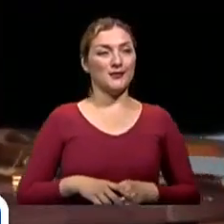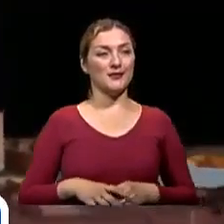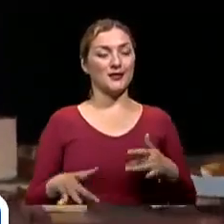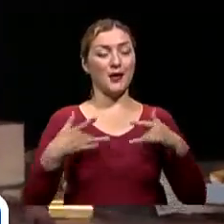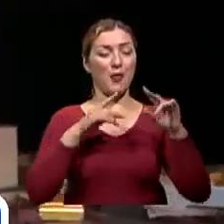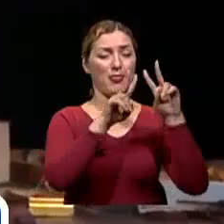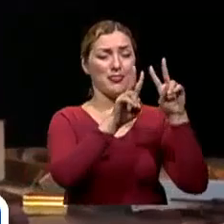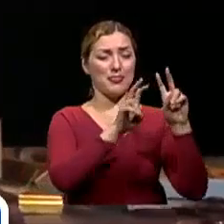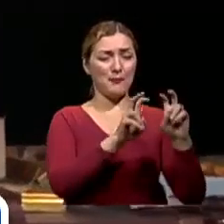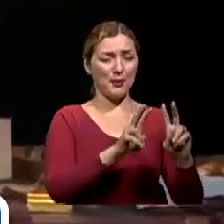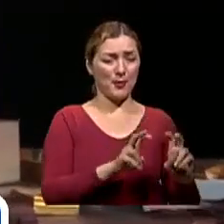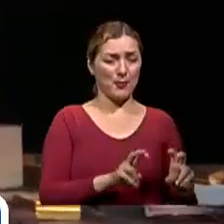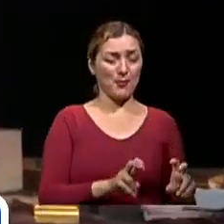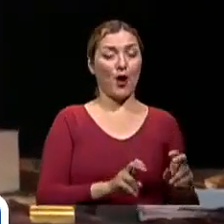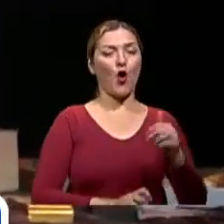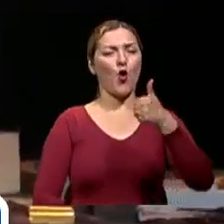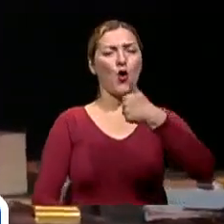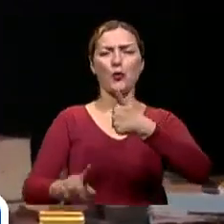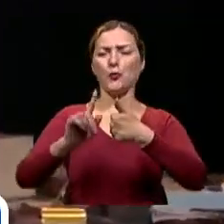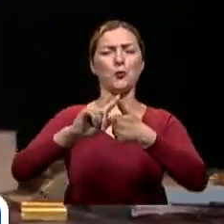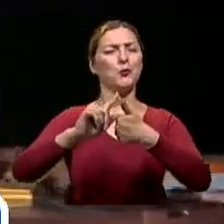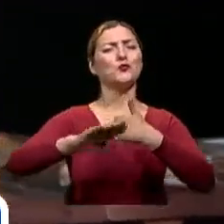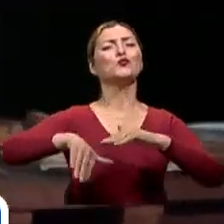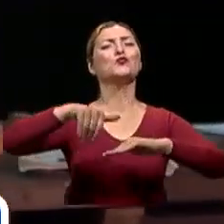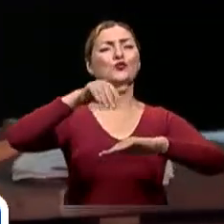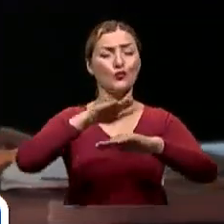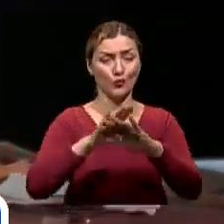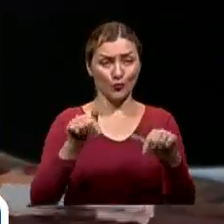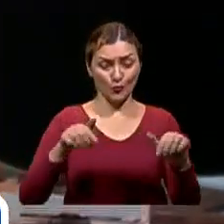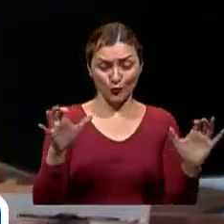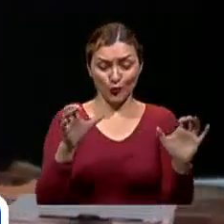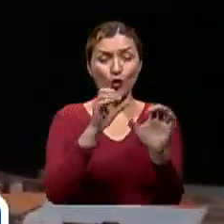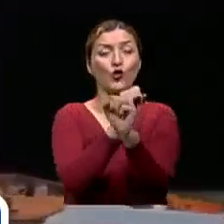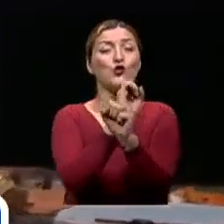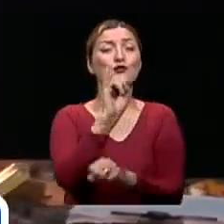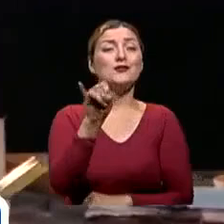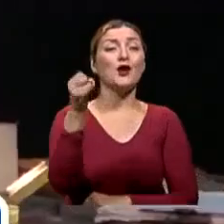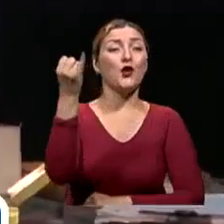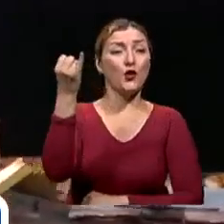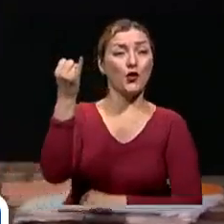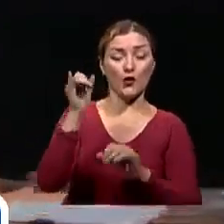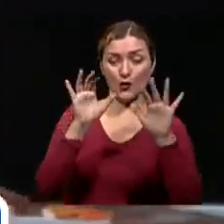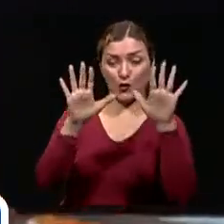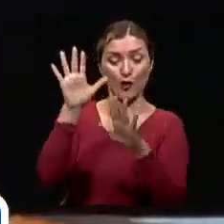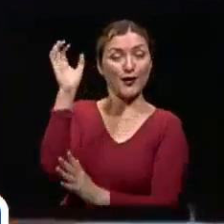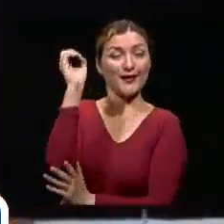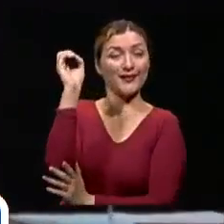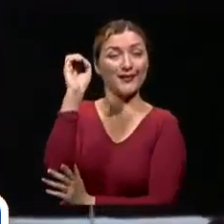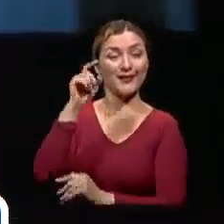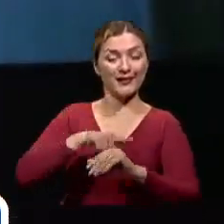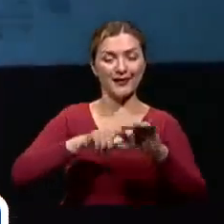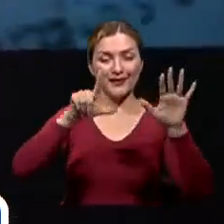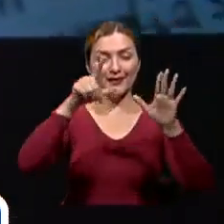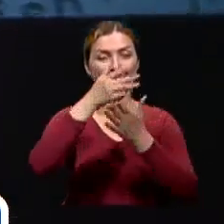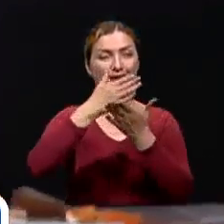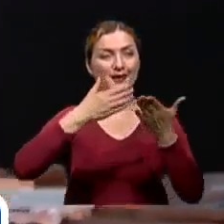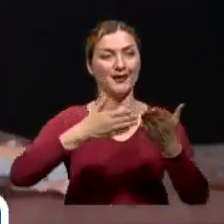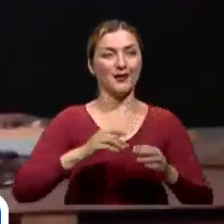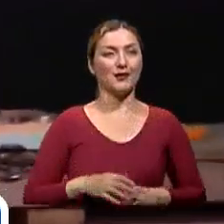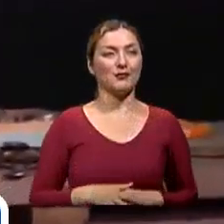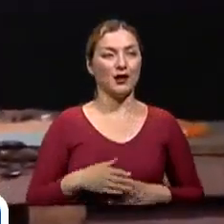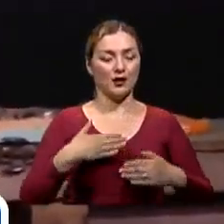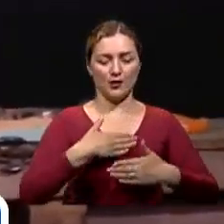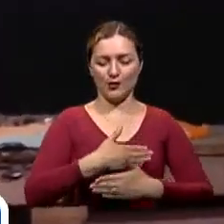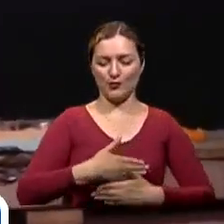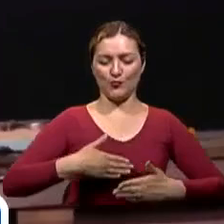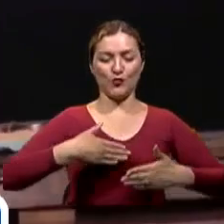preparado una serie de presentaciones. Una de ellas va a suceder esta noche, este jueves 10 de octubre a las 7:30, porque van a